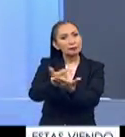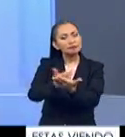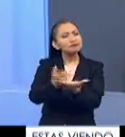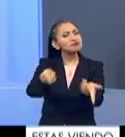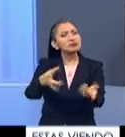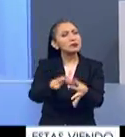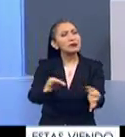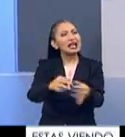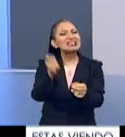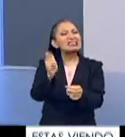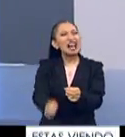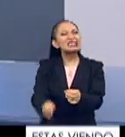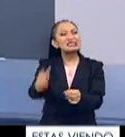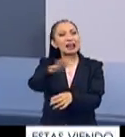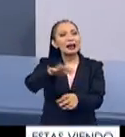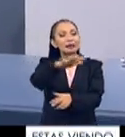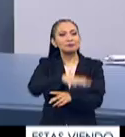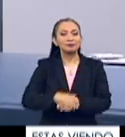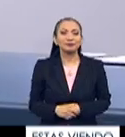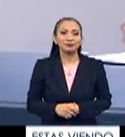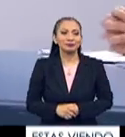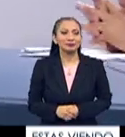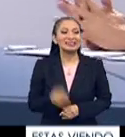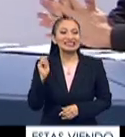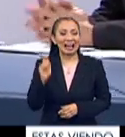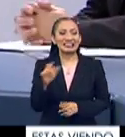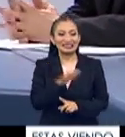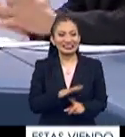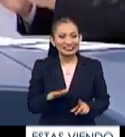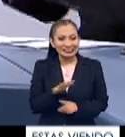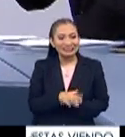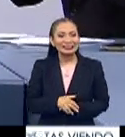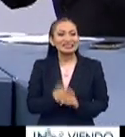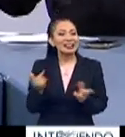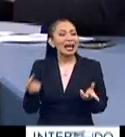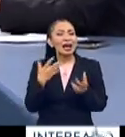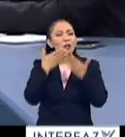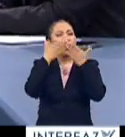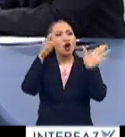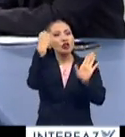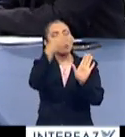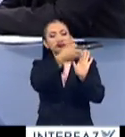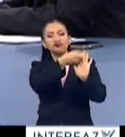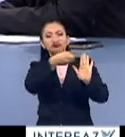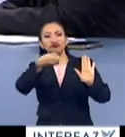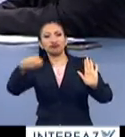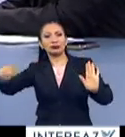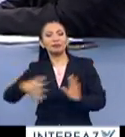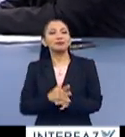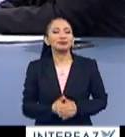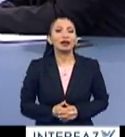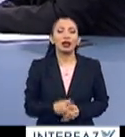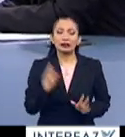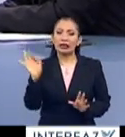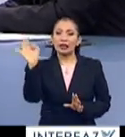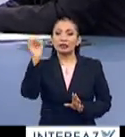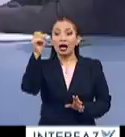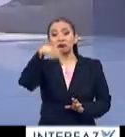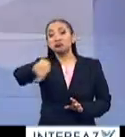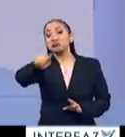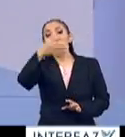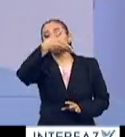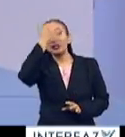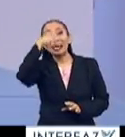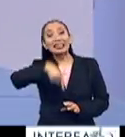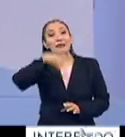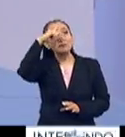puedes explicar, a ver, de qué se trata esta área? ¿De qué se trata el área? ¿Qué viene con este nombre pomposo? Bueno, quizá muchos no saben